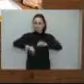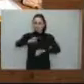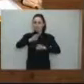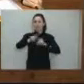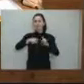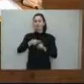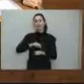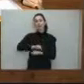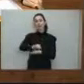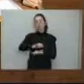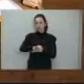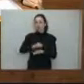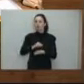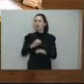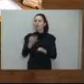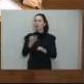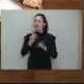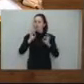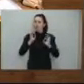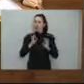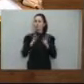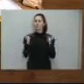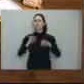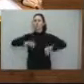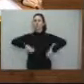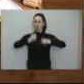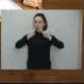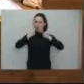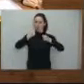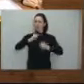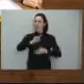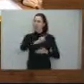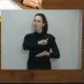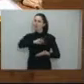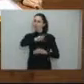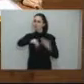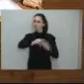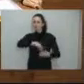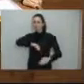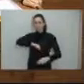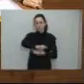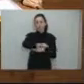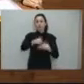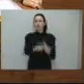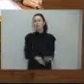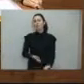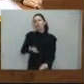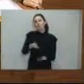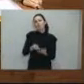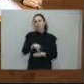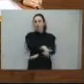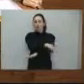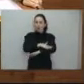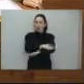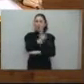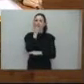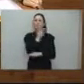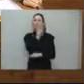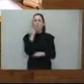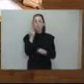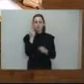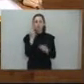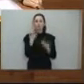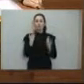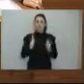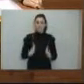las inversiones. Y nosotros reivindicamos que efectivamente el Gobierno suscriba y se comprometa